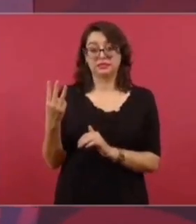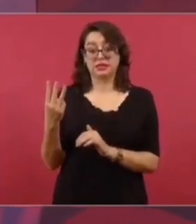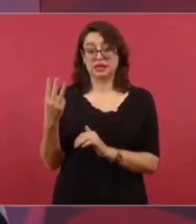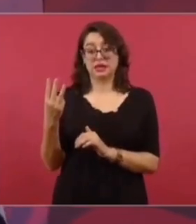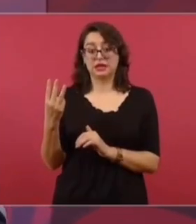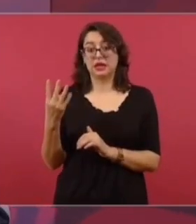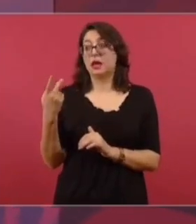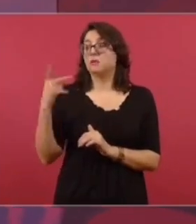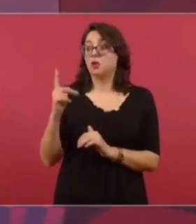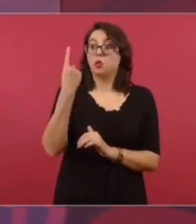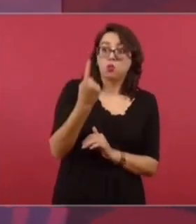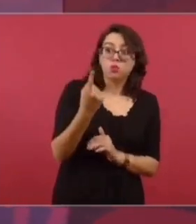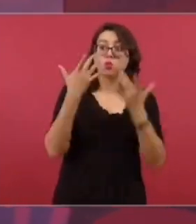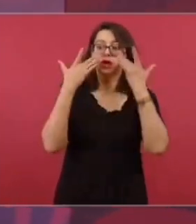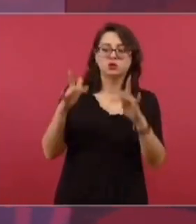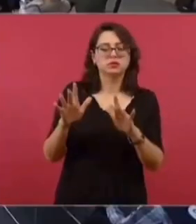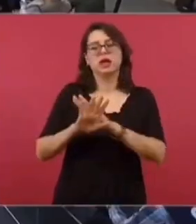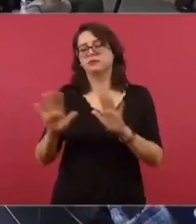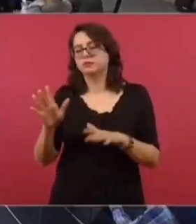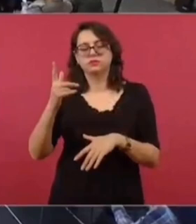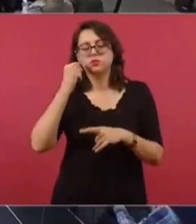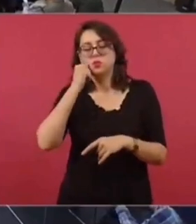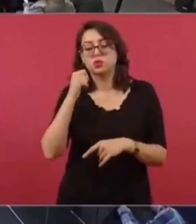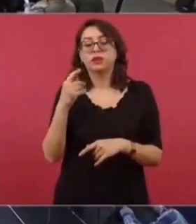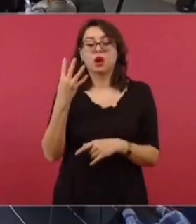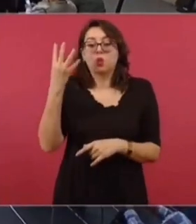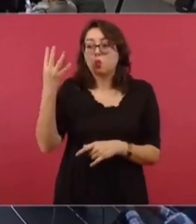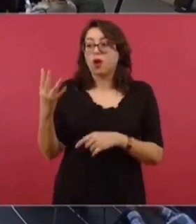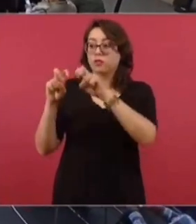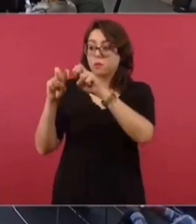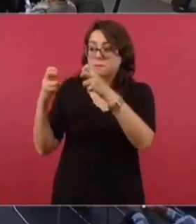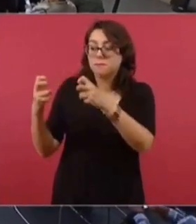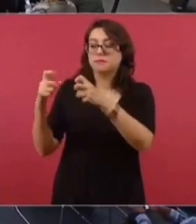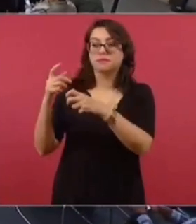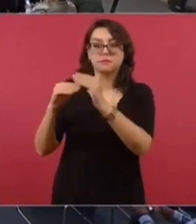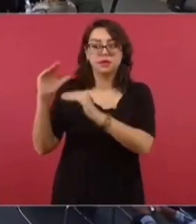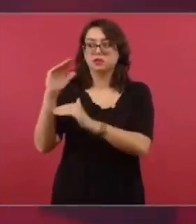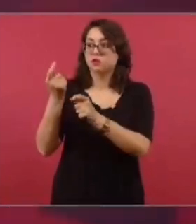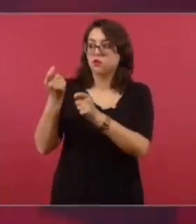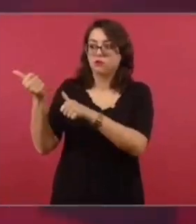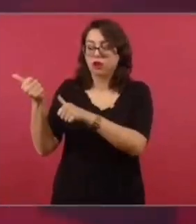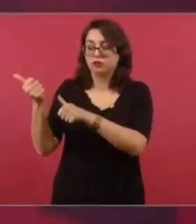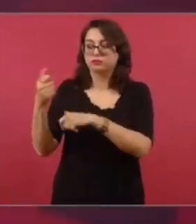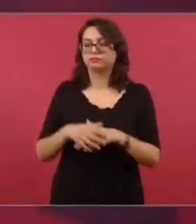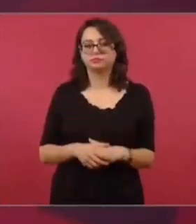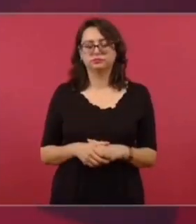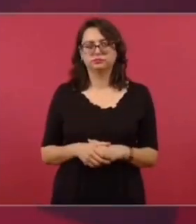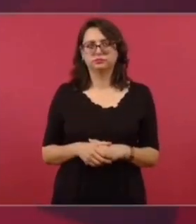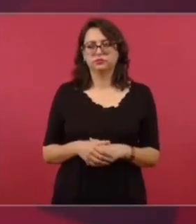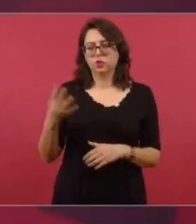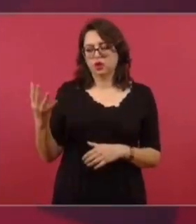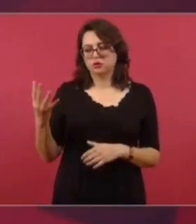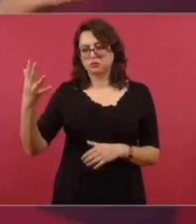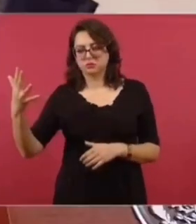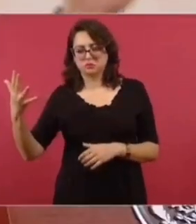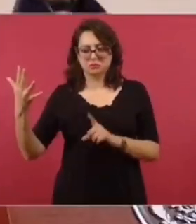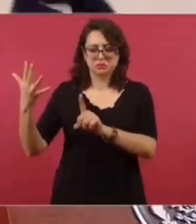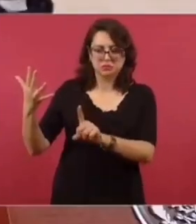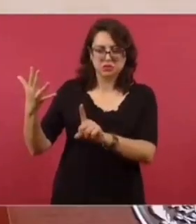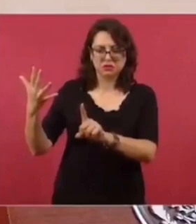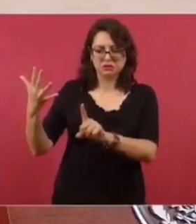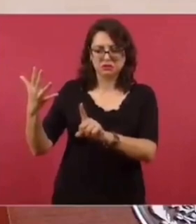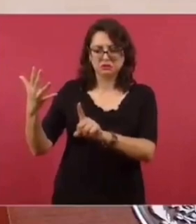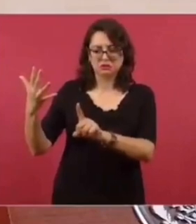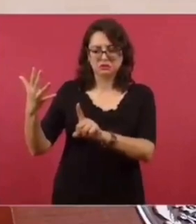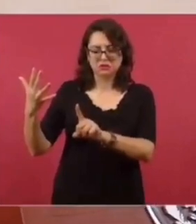en el amor. Entonces el caso es que eran 3 más 1, 4, para 11, pues con 6 se podía iniciar un